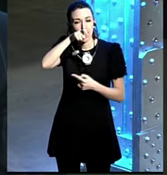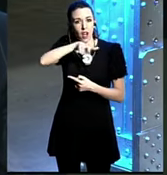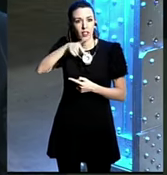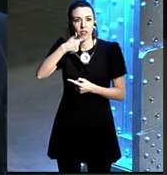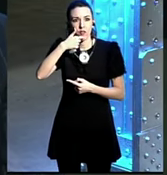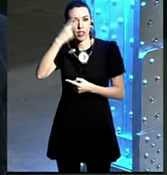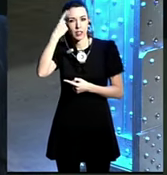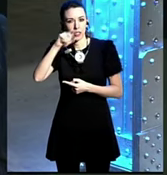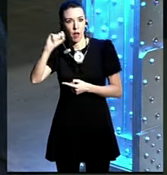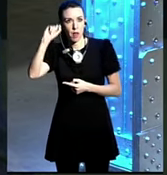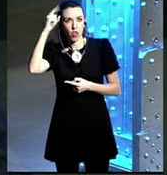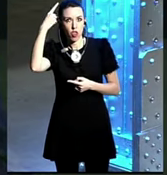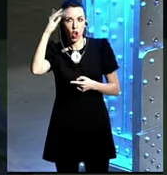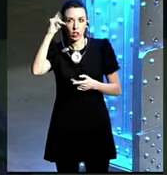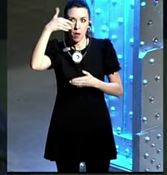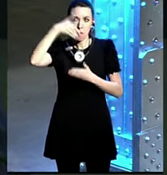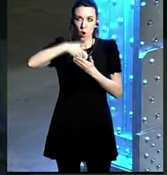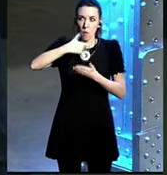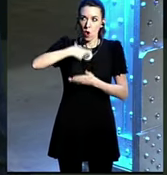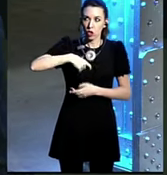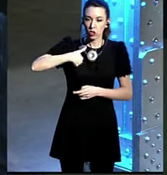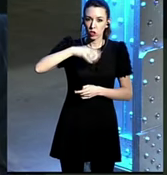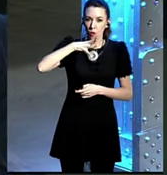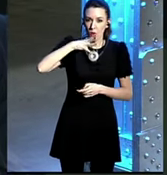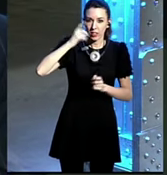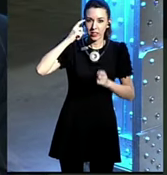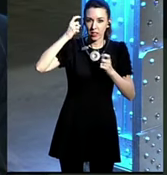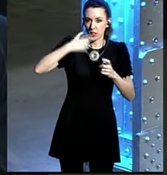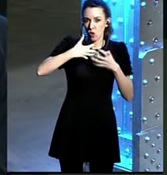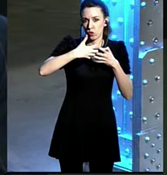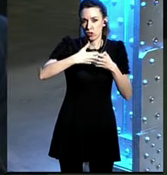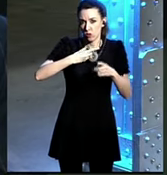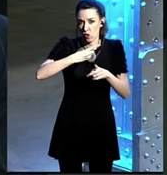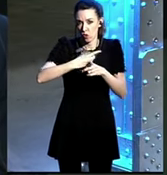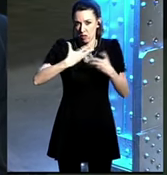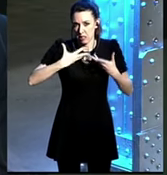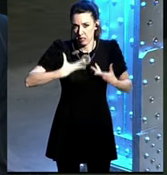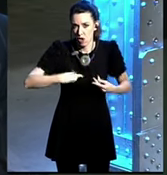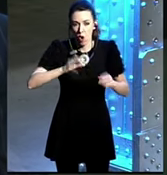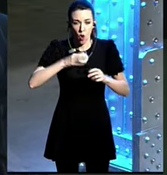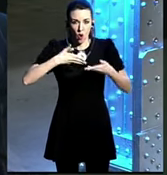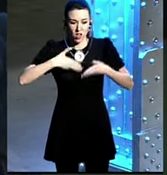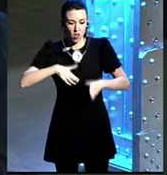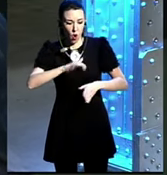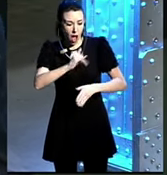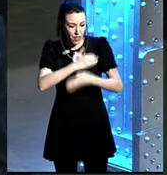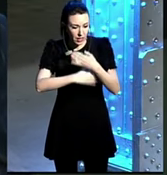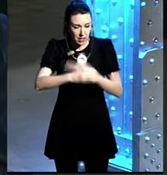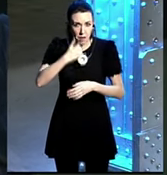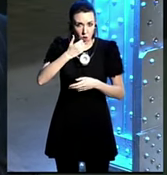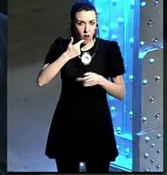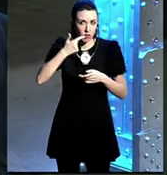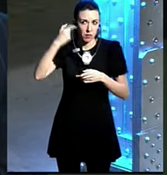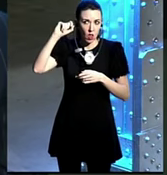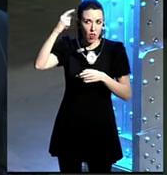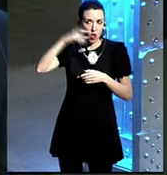dice que sabe que Dios tiene un propósito para ellos cuando están intentando luchar contra la depresión o cuando tienen un hijo con una discapacidad, o sea, cual